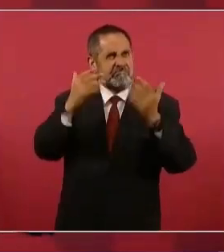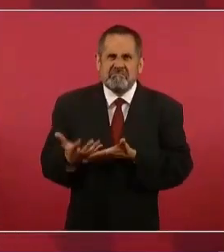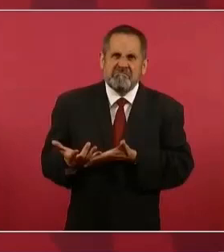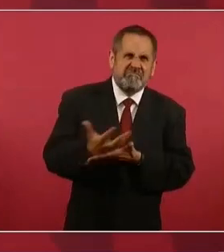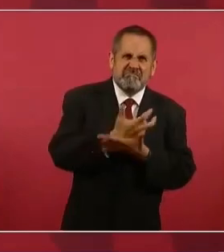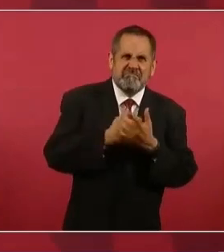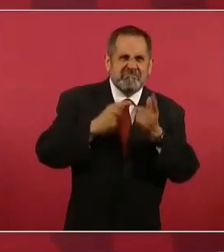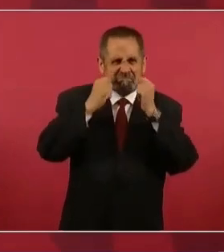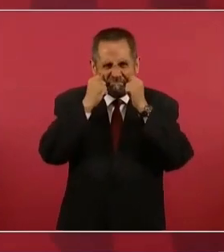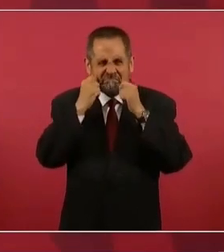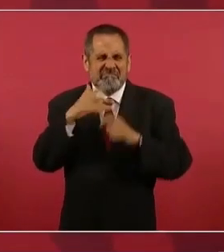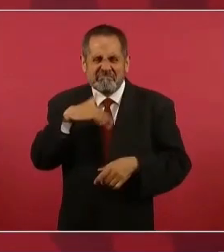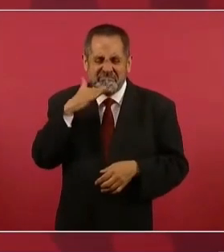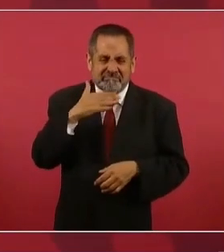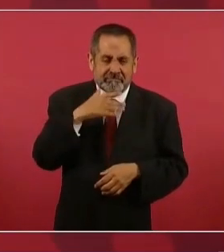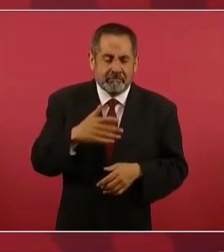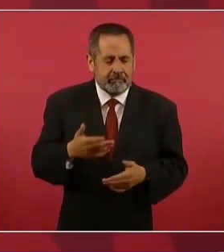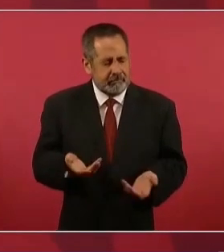mal habida.